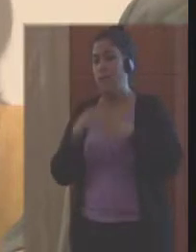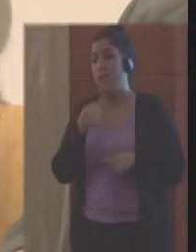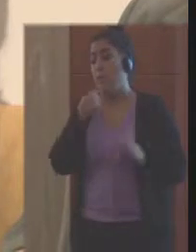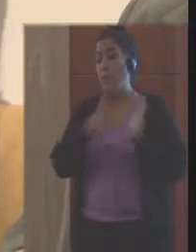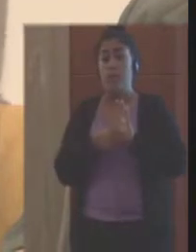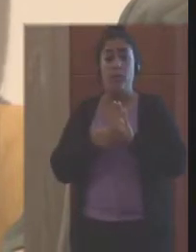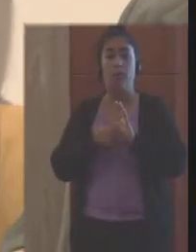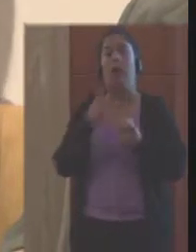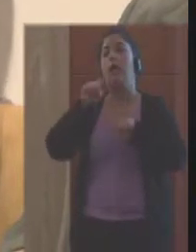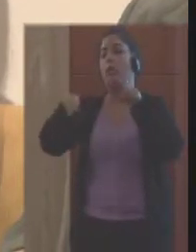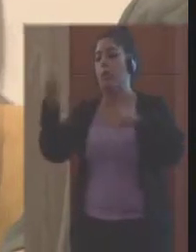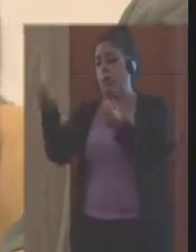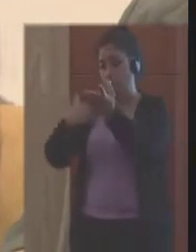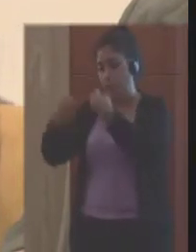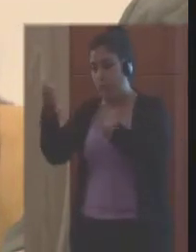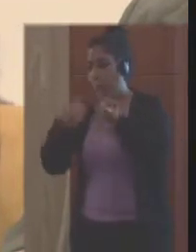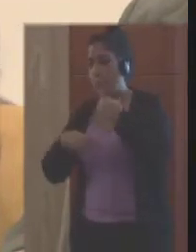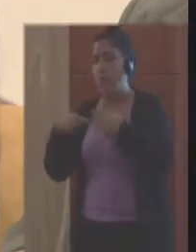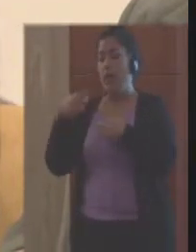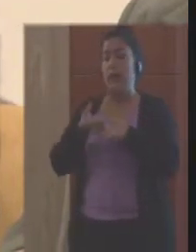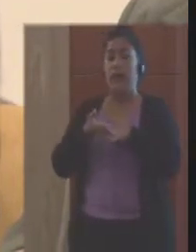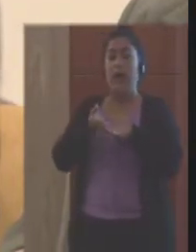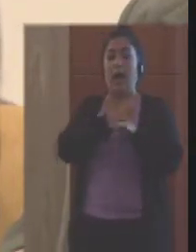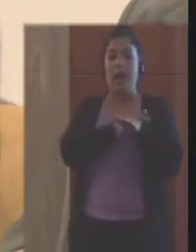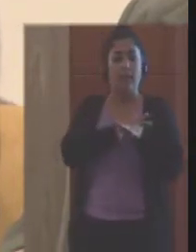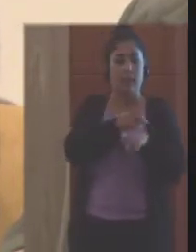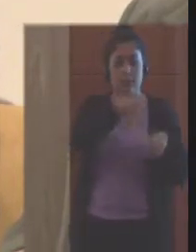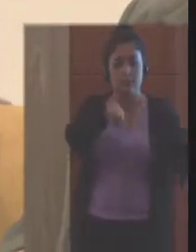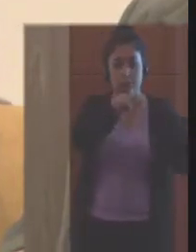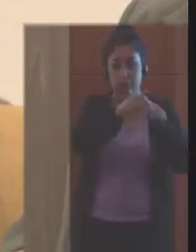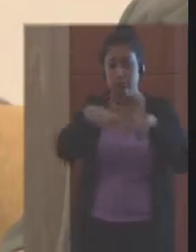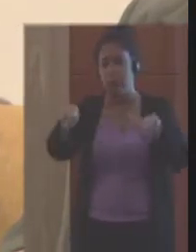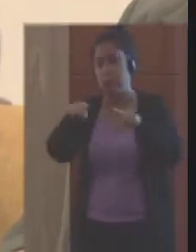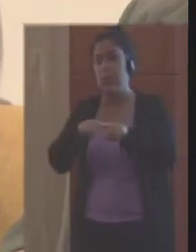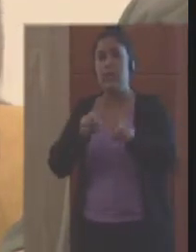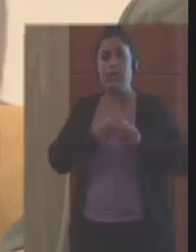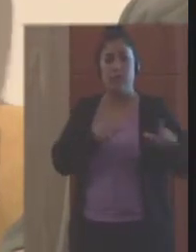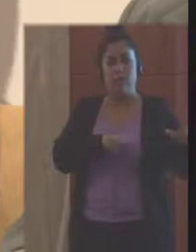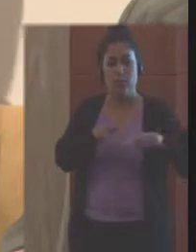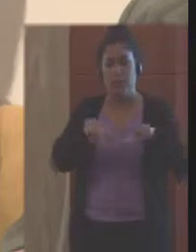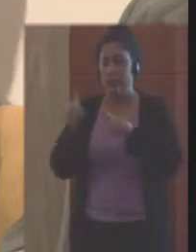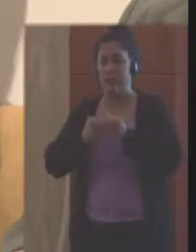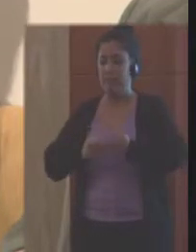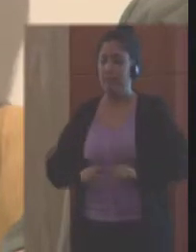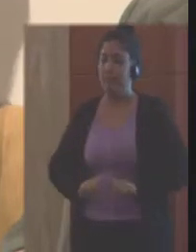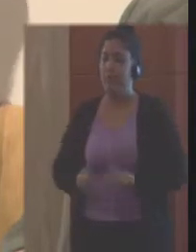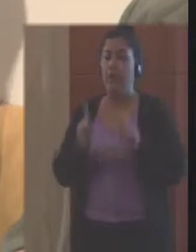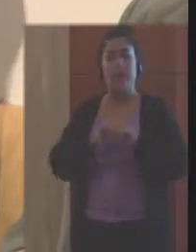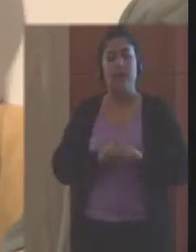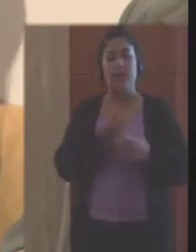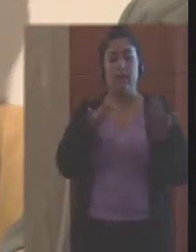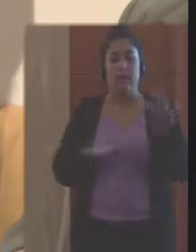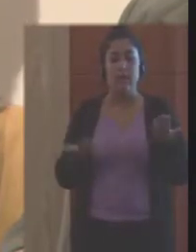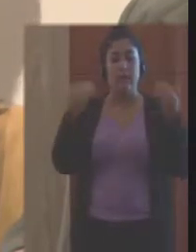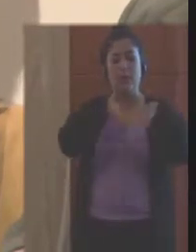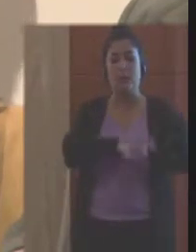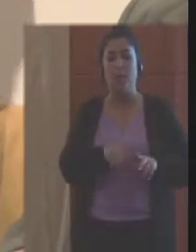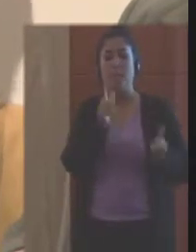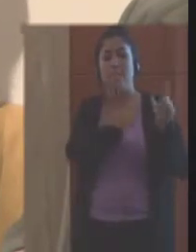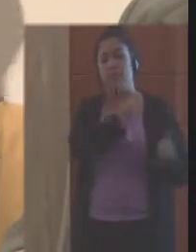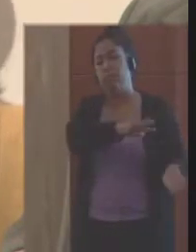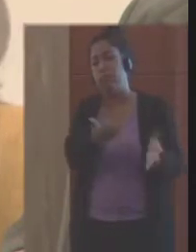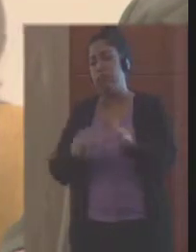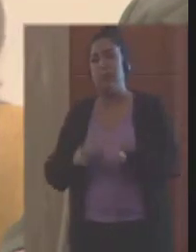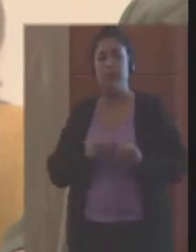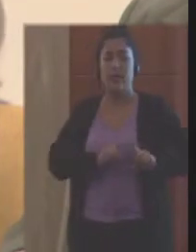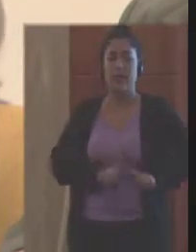donde hubo pérdidas, y que por supuesto siempre los cambios van a tomar más tiempo de lo que uno quisiera. Pero dos, mirando que